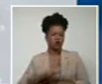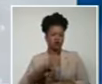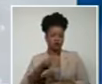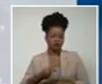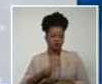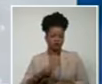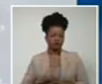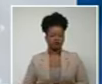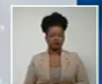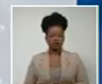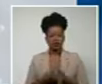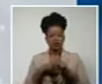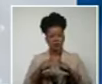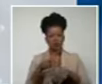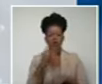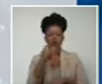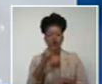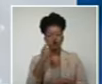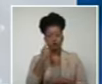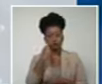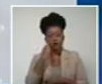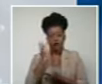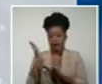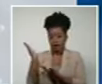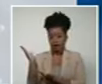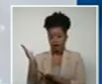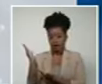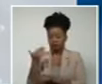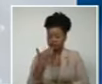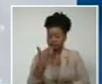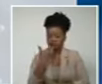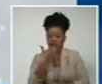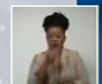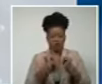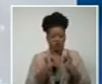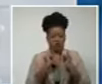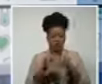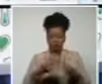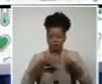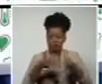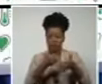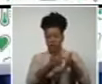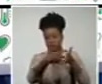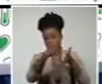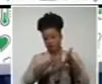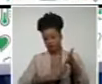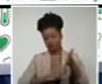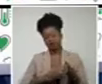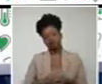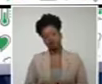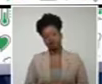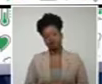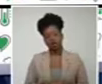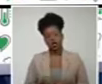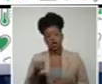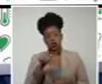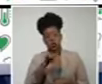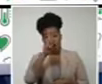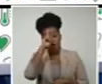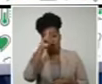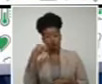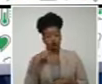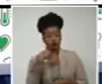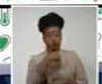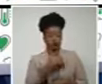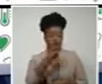tener toda esta visualización sonora de los datos que proporciona esta conferencia de prensa. También el doctor Durán